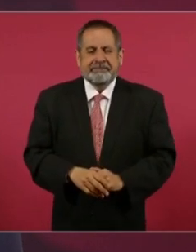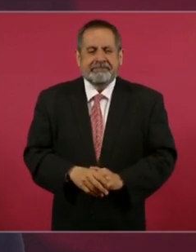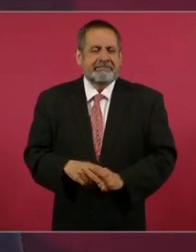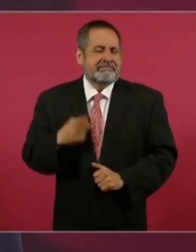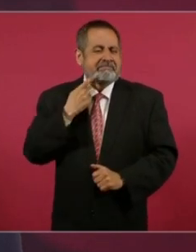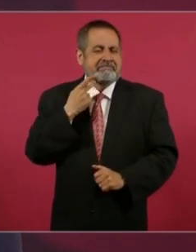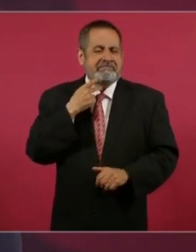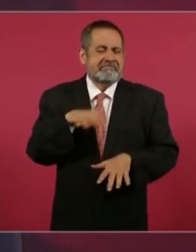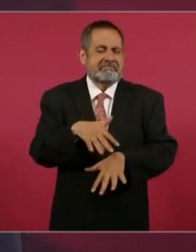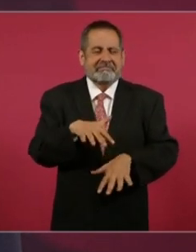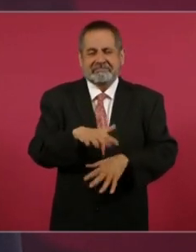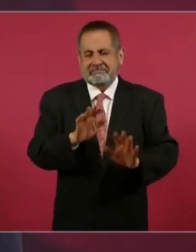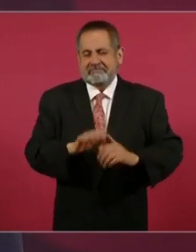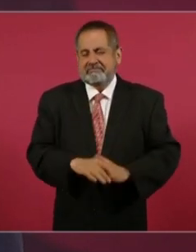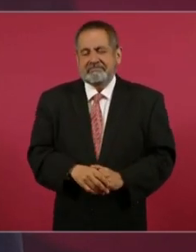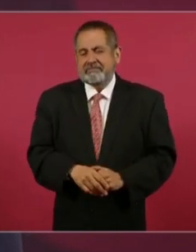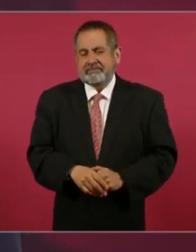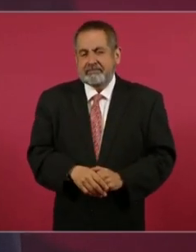politiquería,